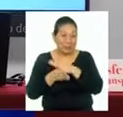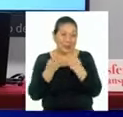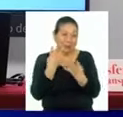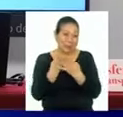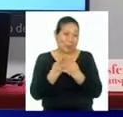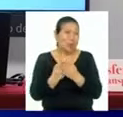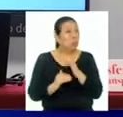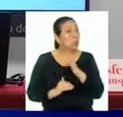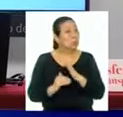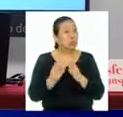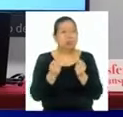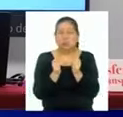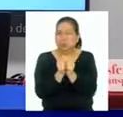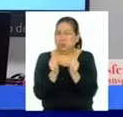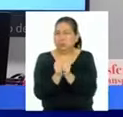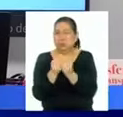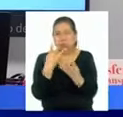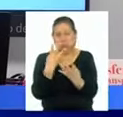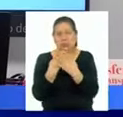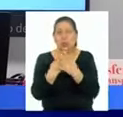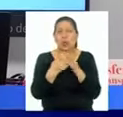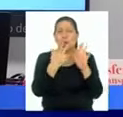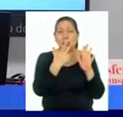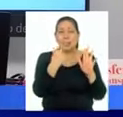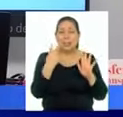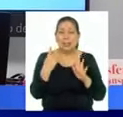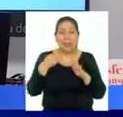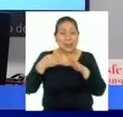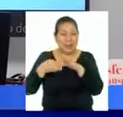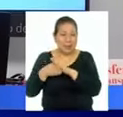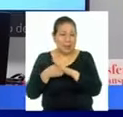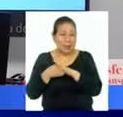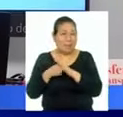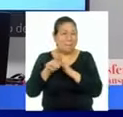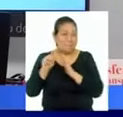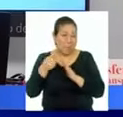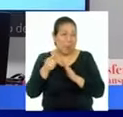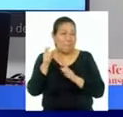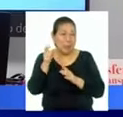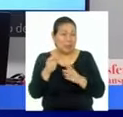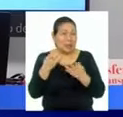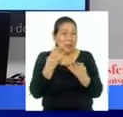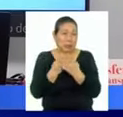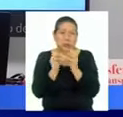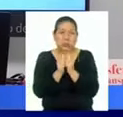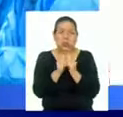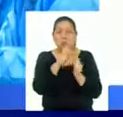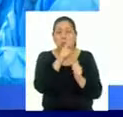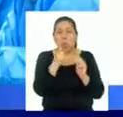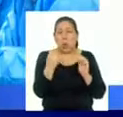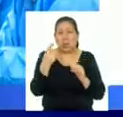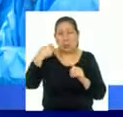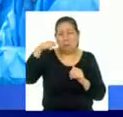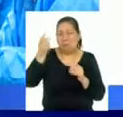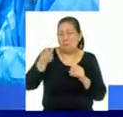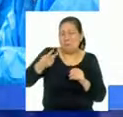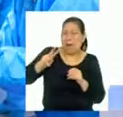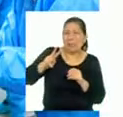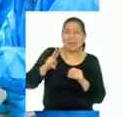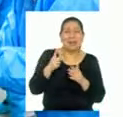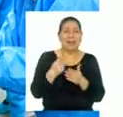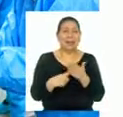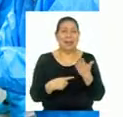saben, hay un alto hacinamiento en los penales, hay 87.000 internos, lo que significa un hacinamiento del 111%,